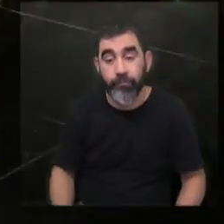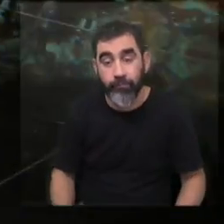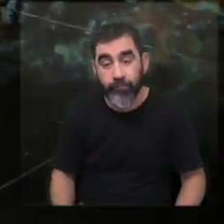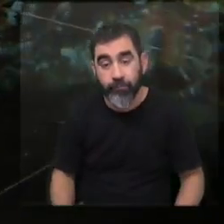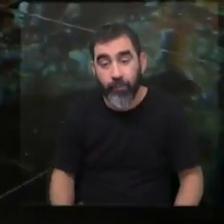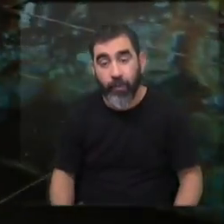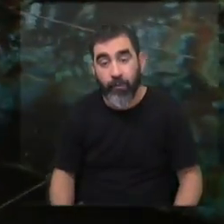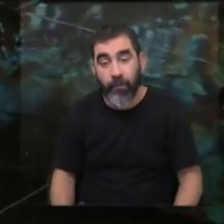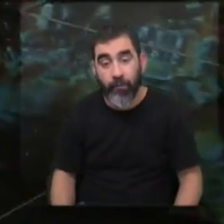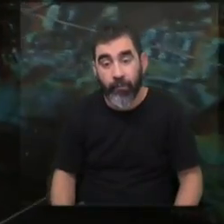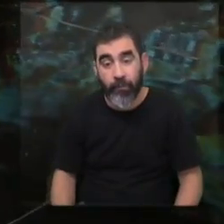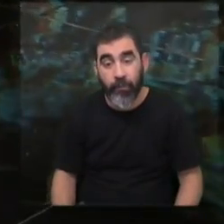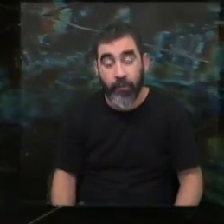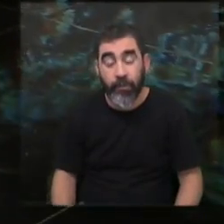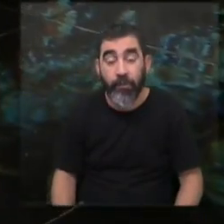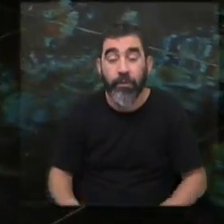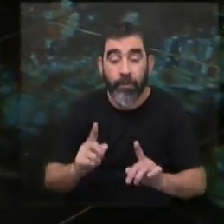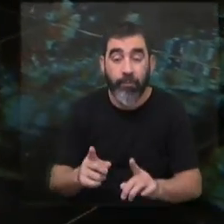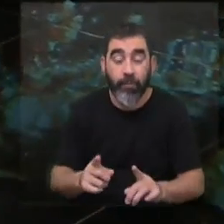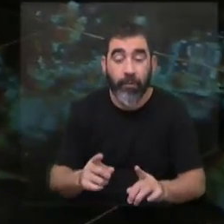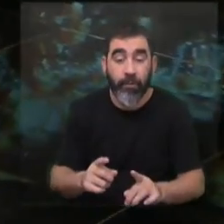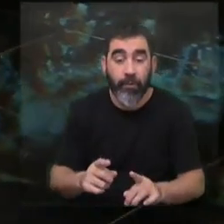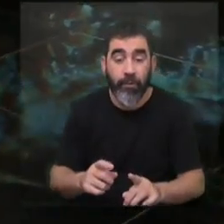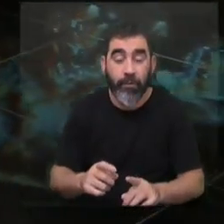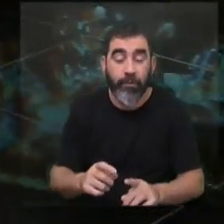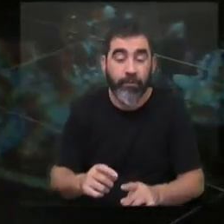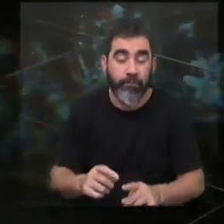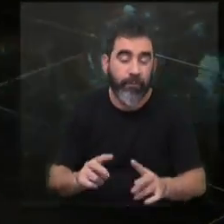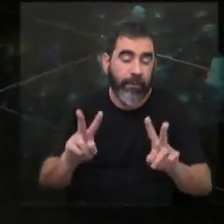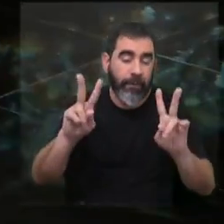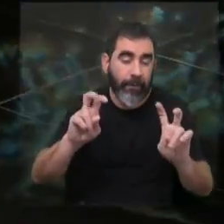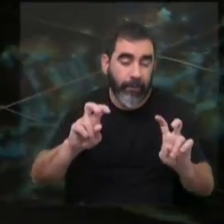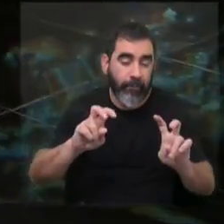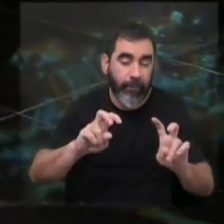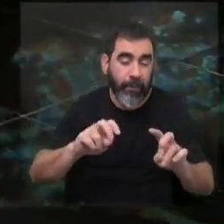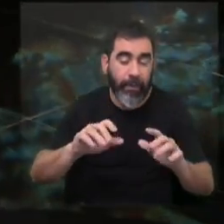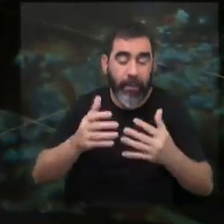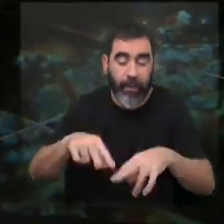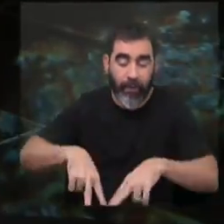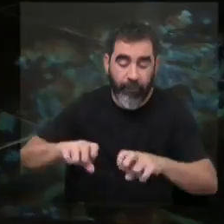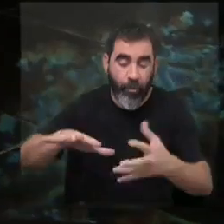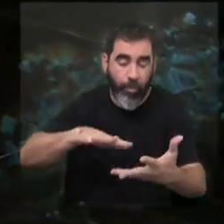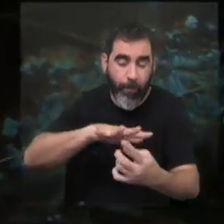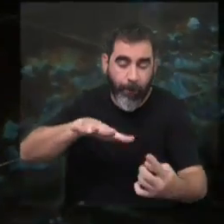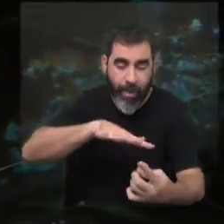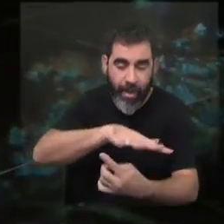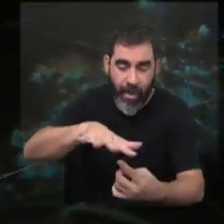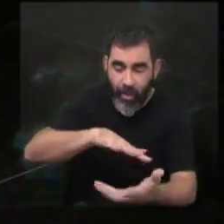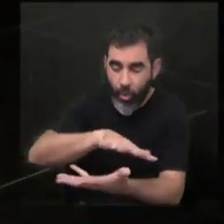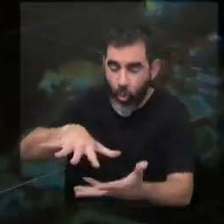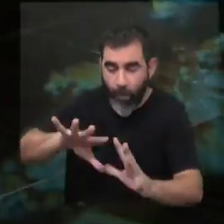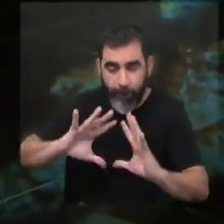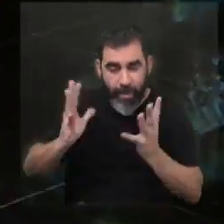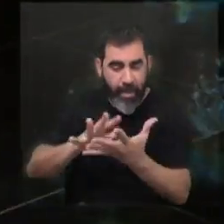alguna otra. Nuestro dentro grupo. De zoología, entre ecología, geografía, sistemática, que es la clasificación. Estudio del medio, todo ese tipo de cosas. Hay